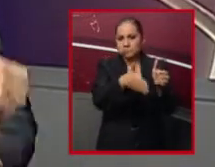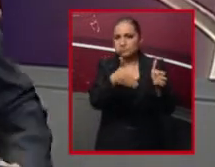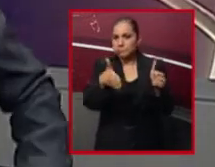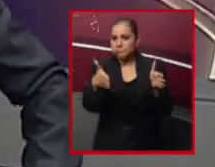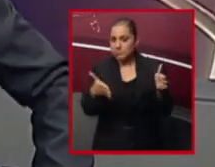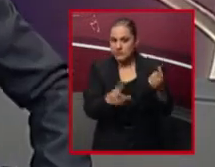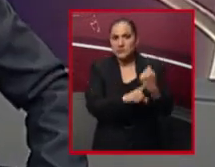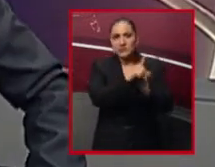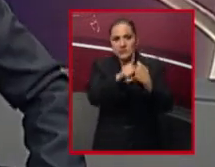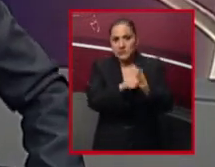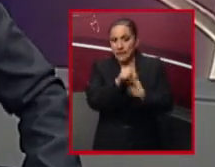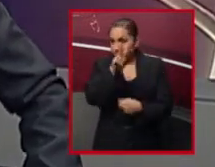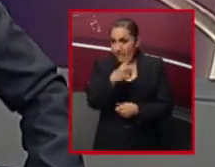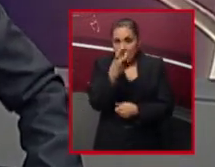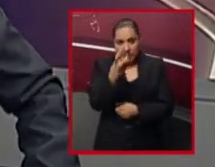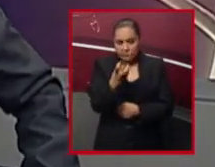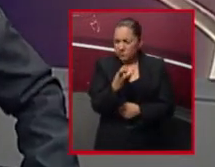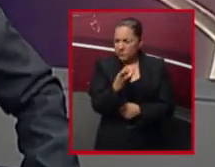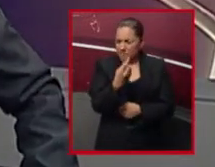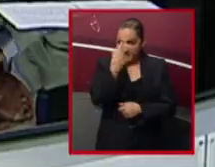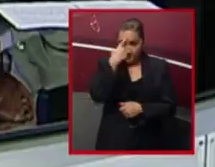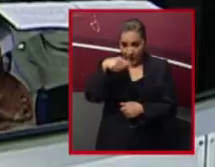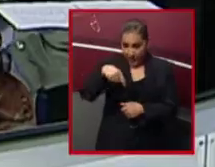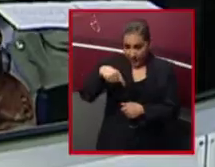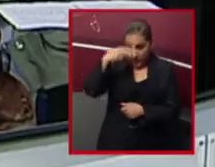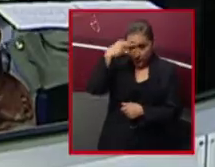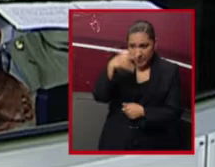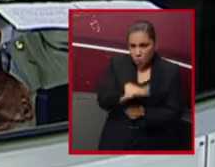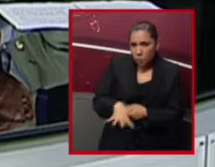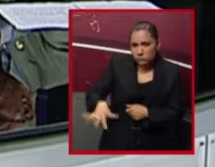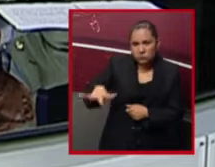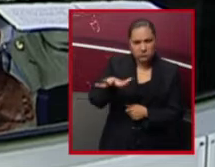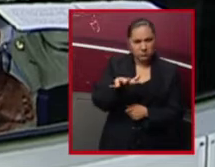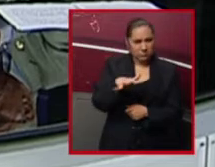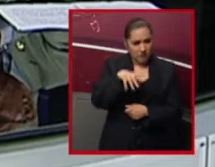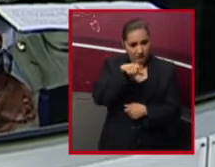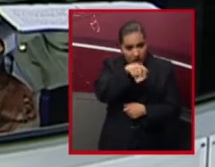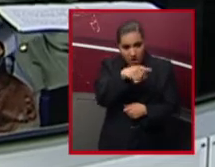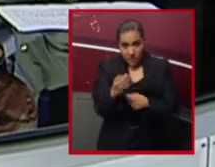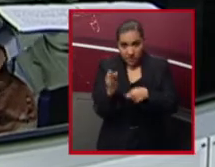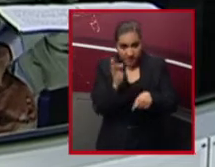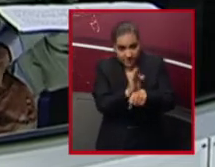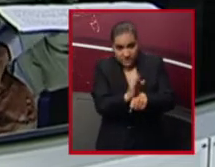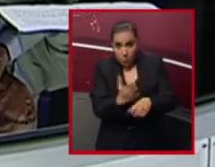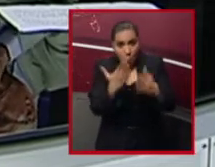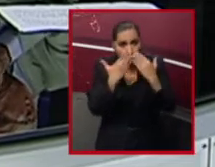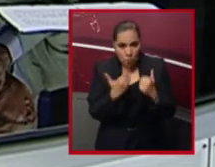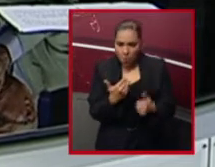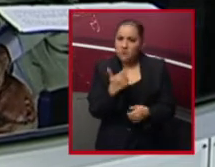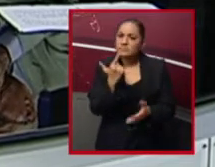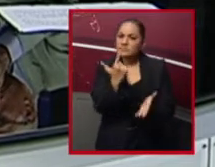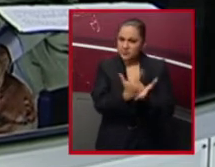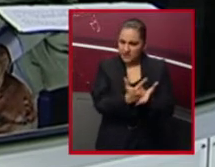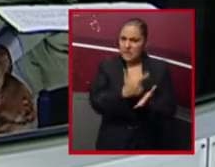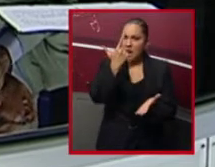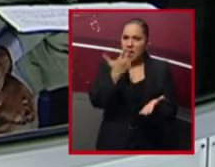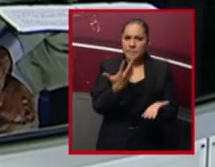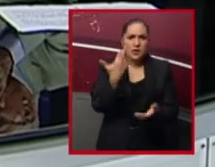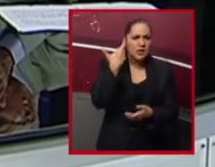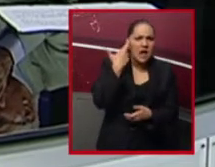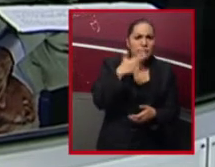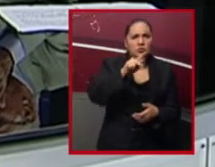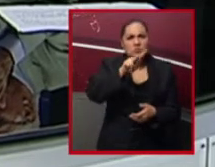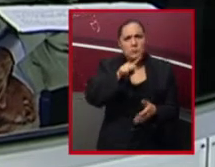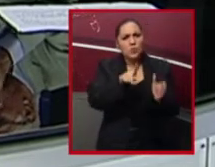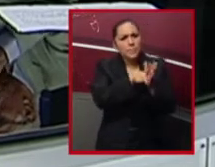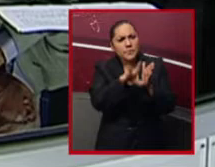es gravísima para la historia del país y para la historia del periodismo. Lo que ha ocurrido, los asesinatos